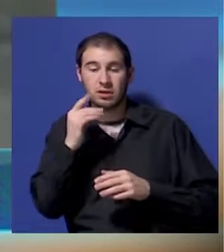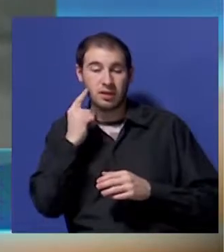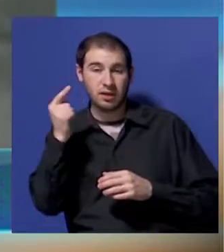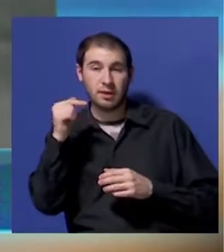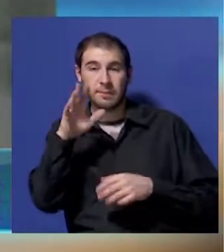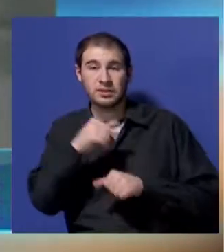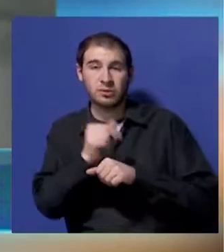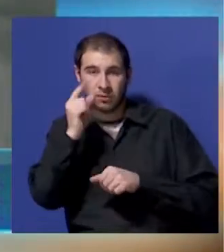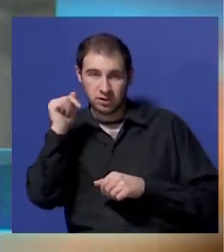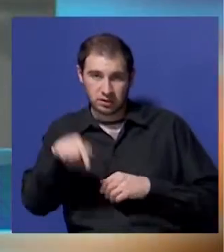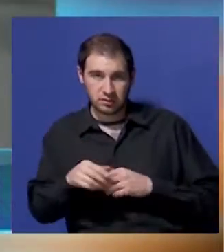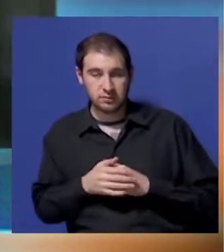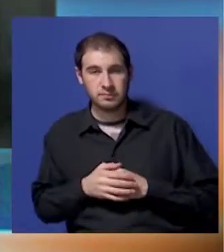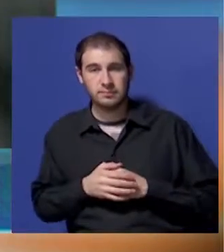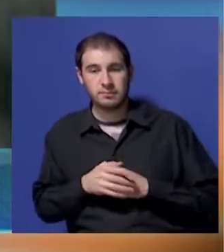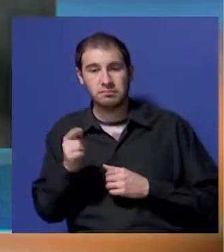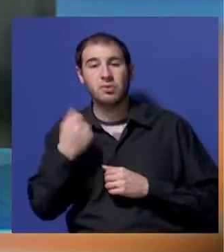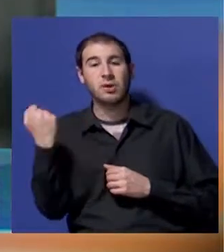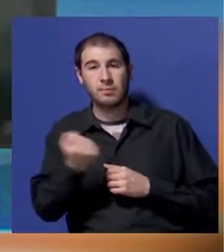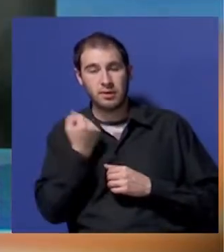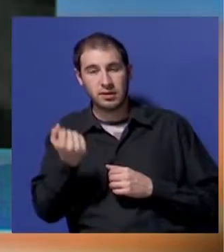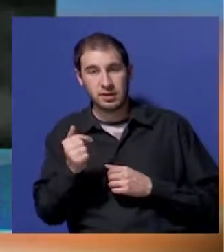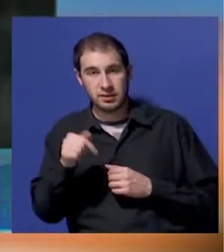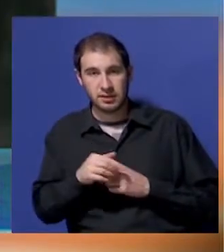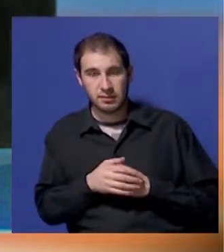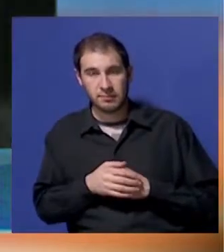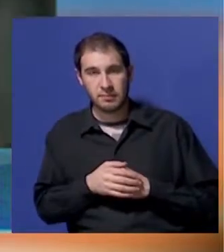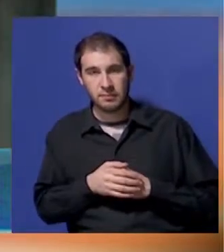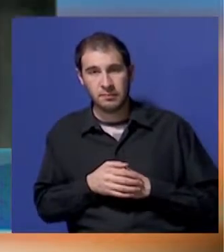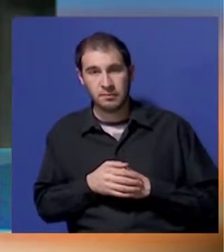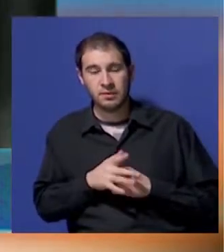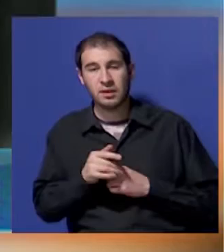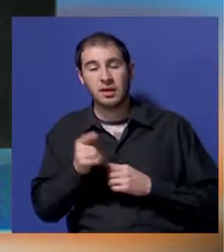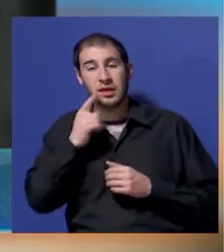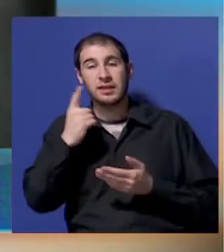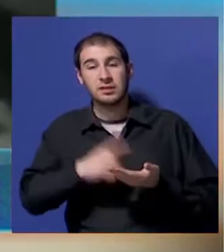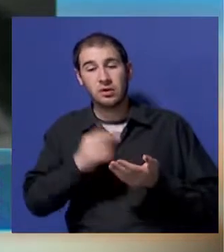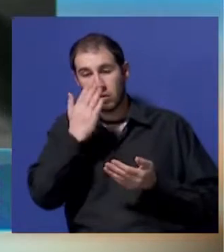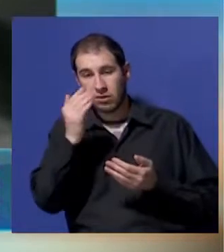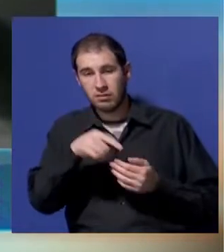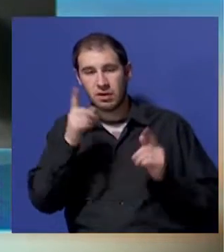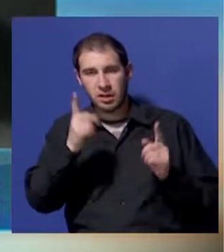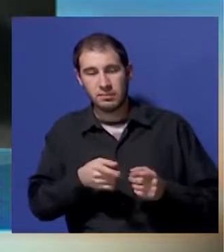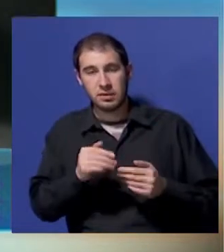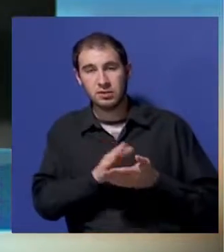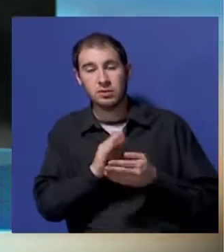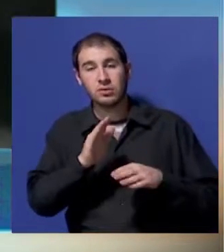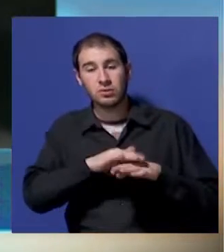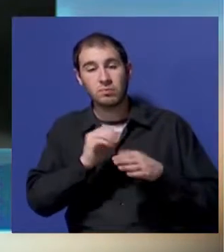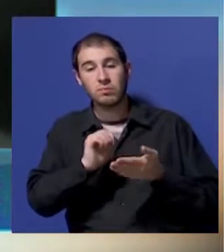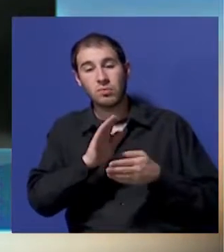presos políticos. Entonces es importante, en esta sentencia en Córdoba hubo también algunas absoluciones.